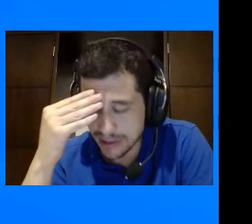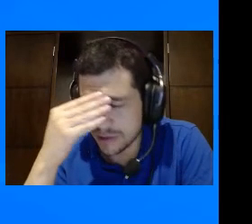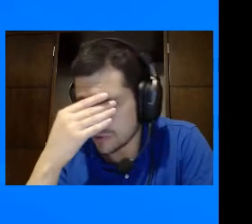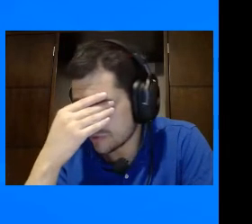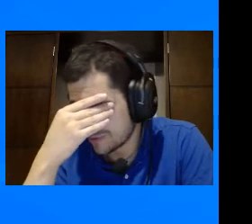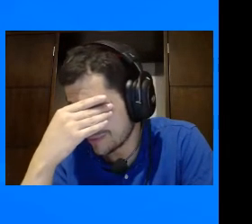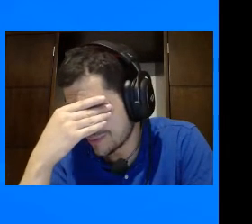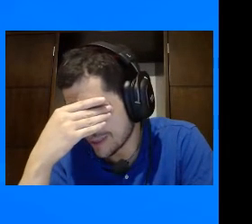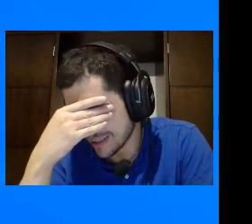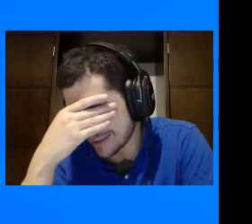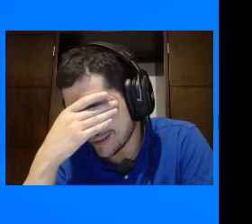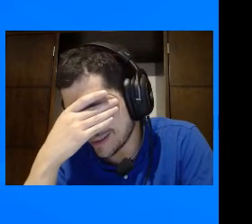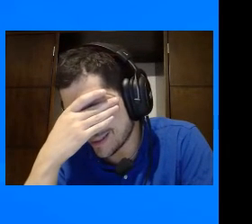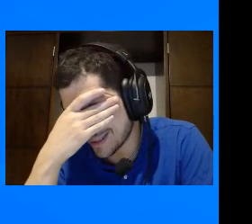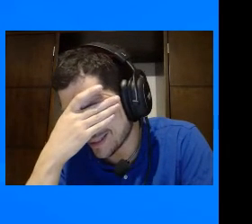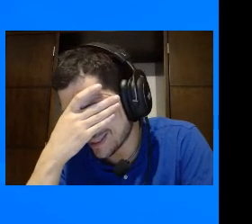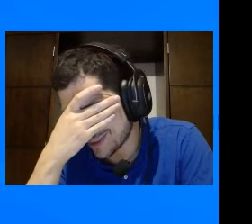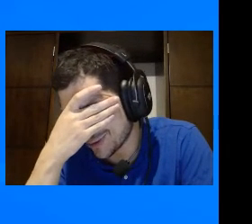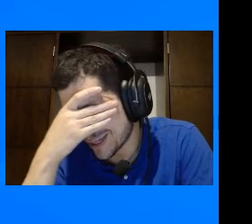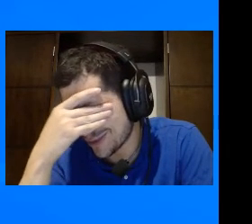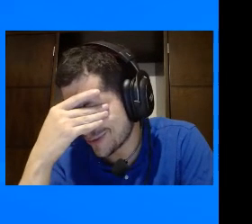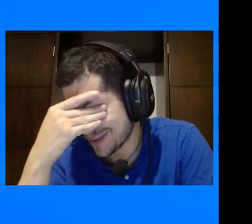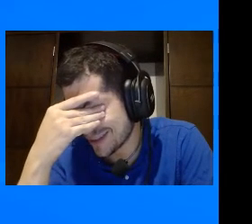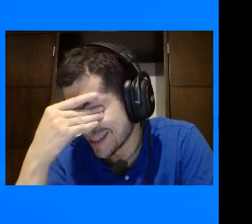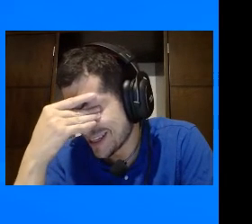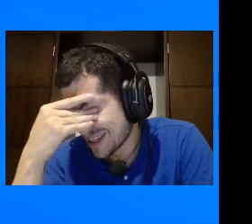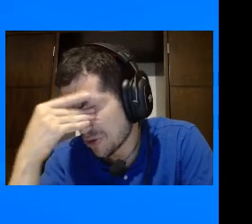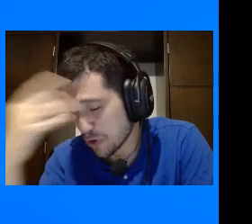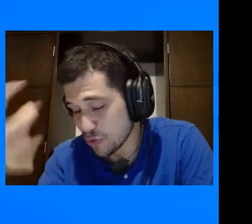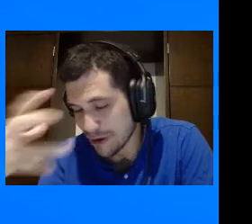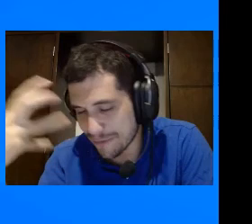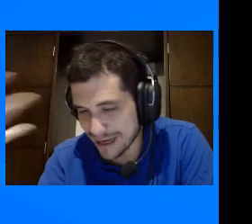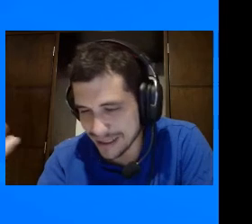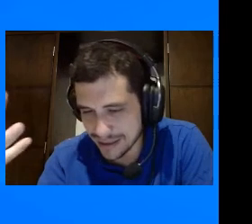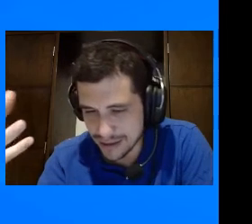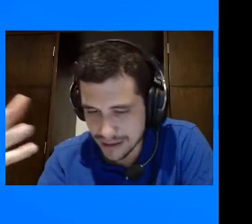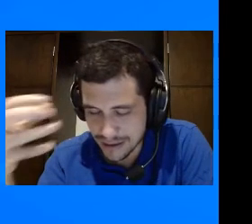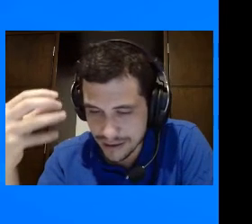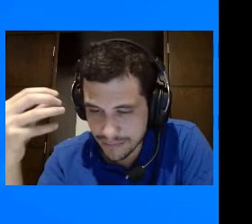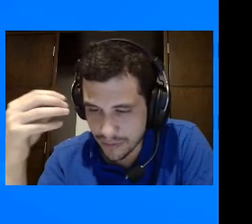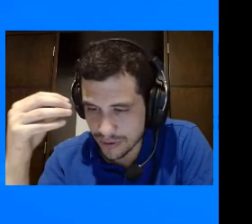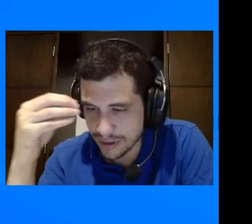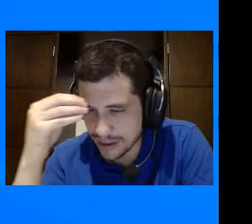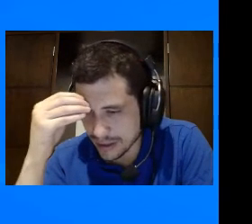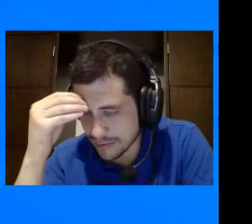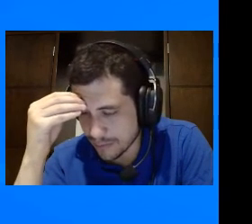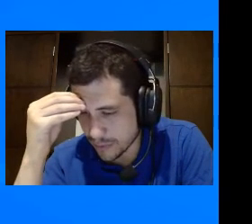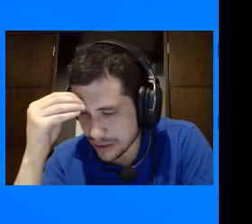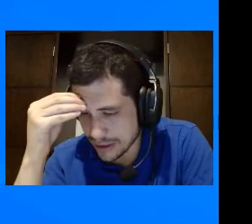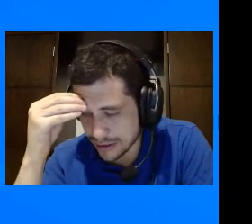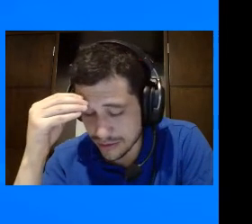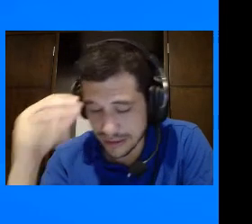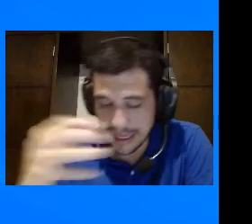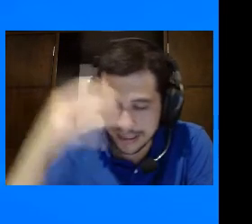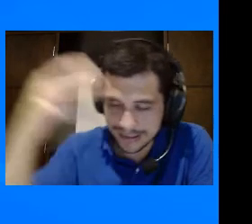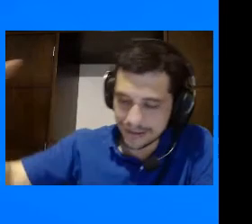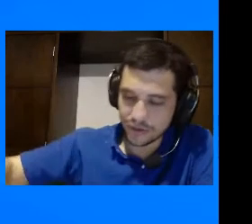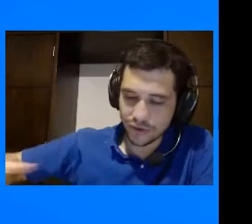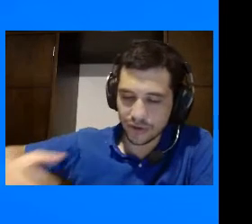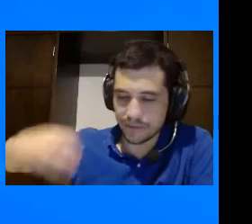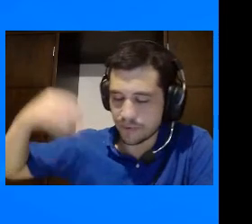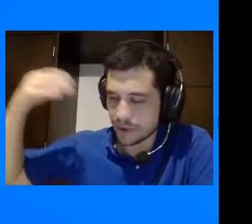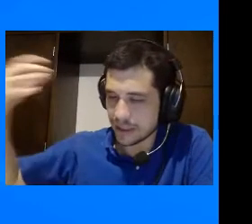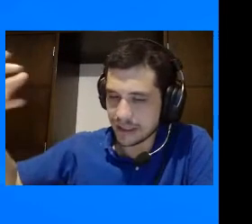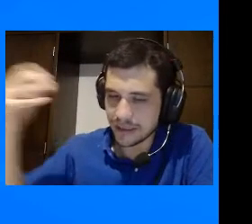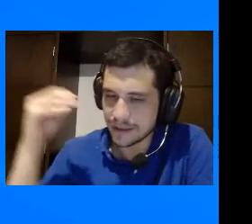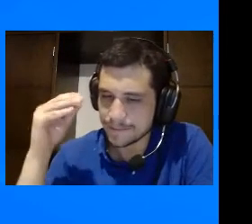este momento, y desde hace ya tantos años, como en un afán como por el